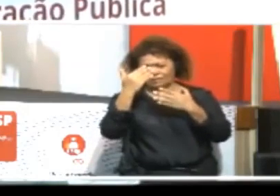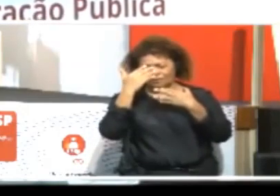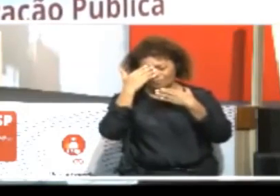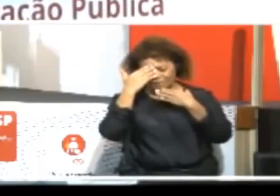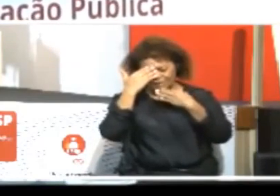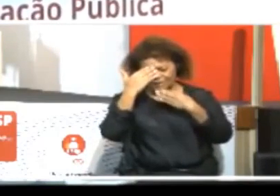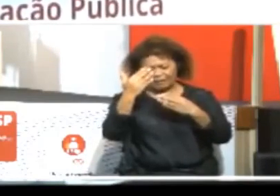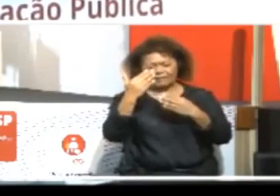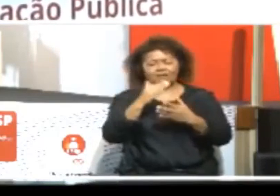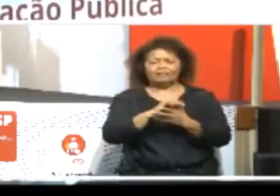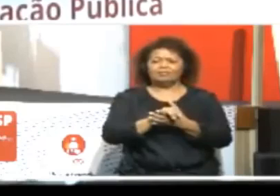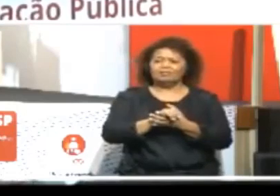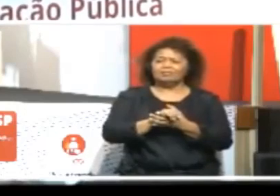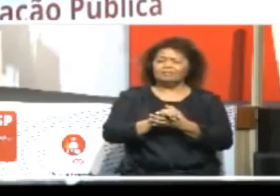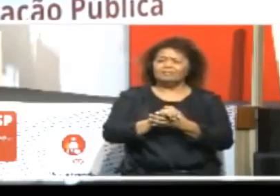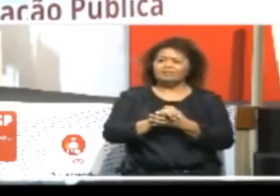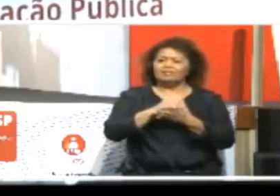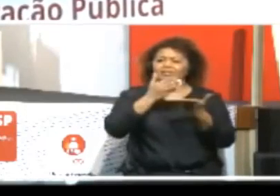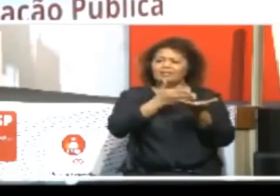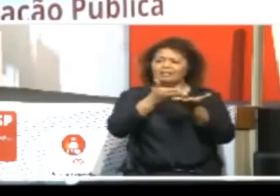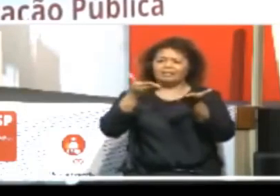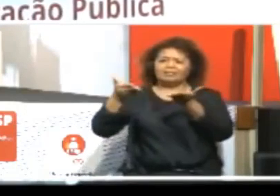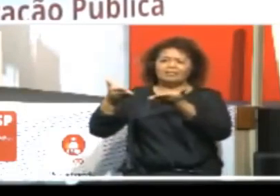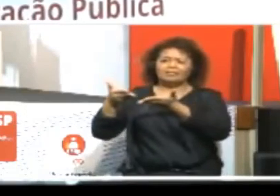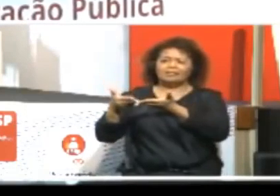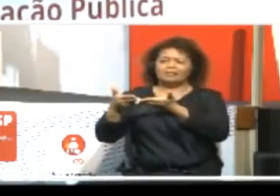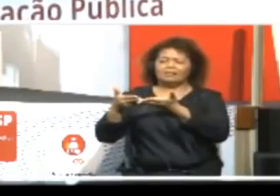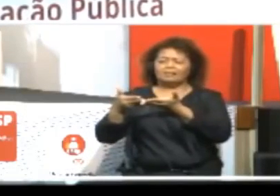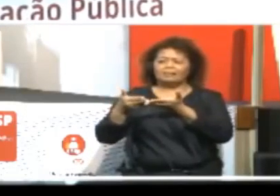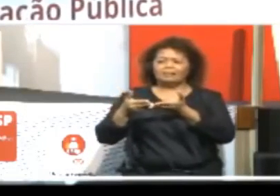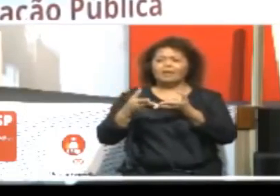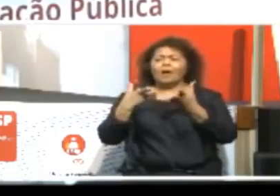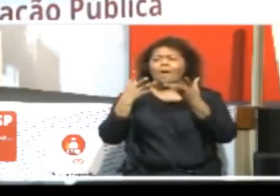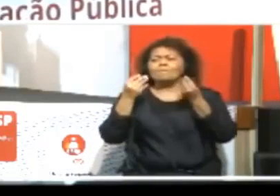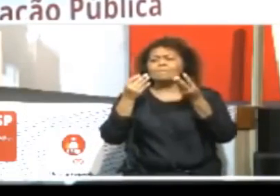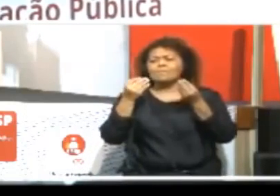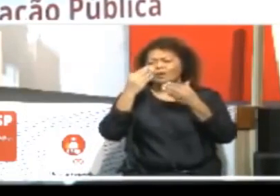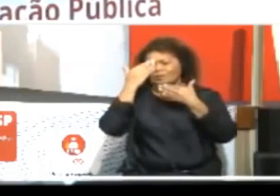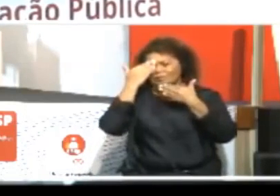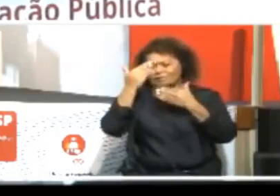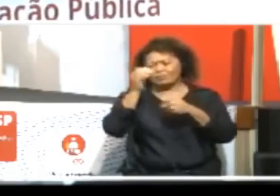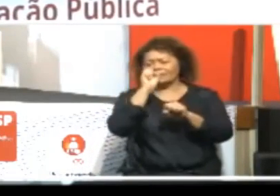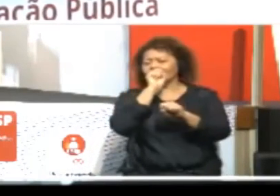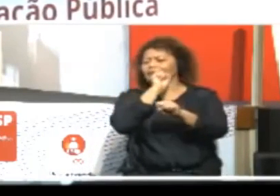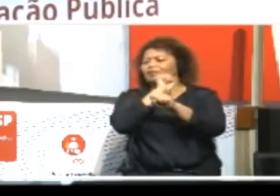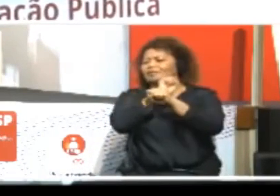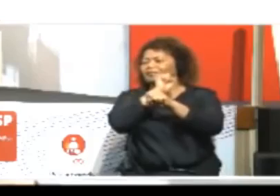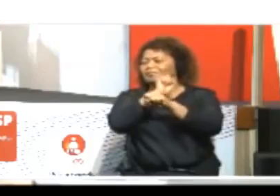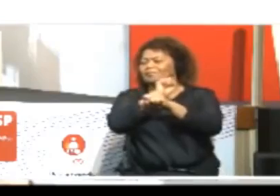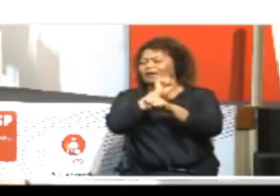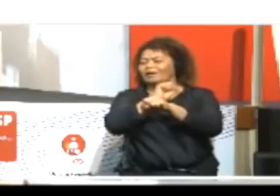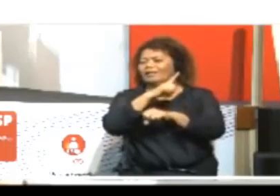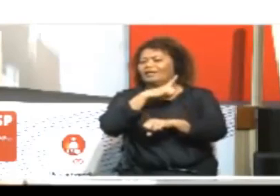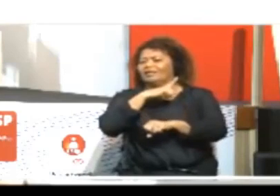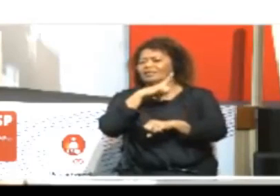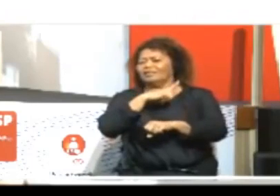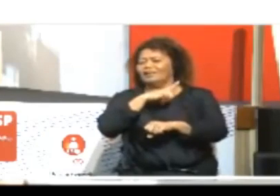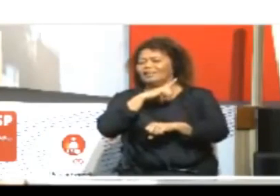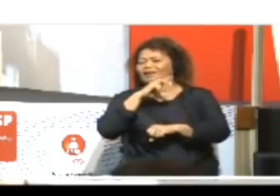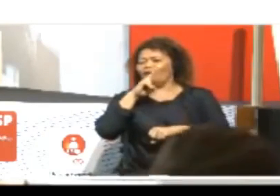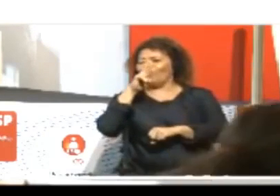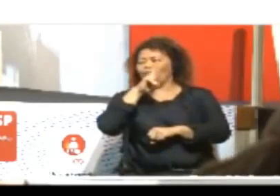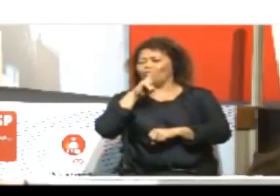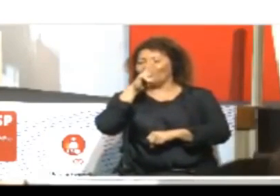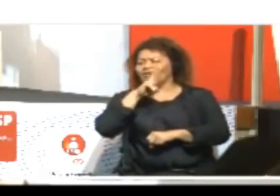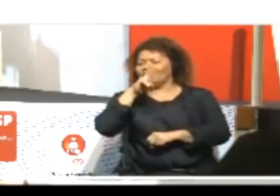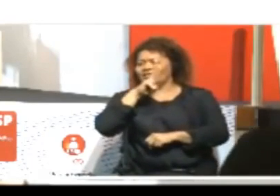Muito obrigada. E espero tê-los em espia, já que se firmou o convênio. Como me gustaría, no